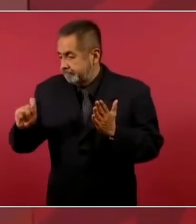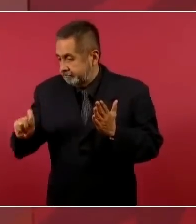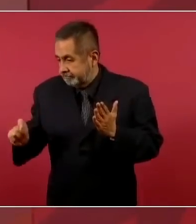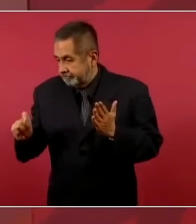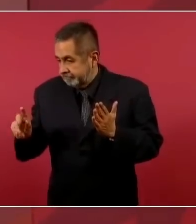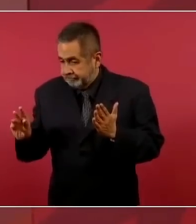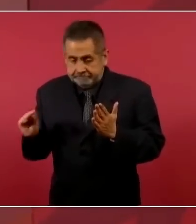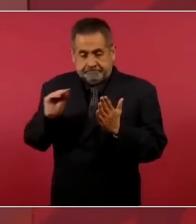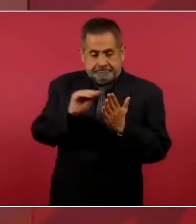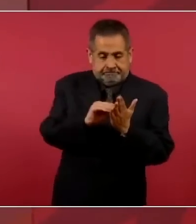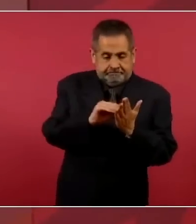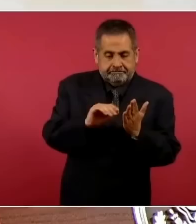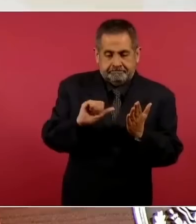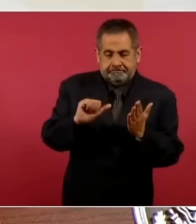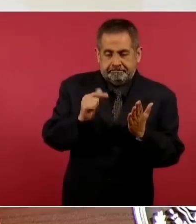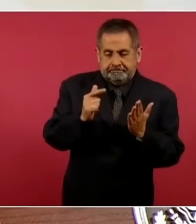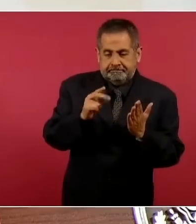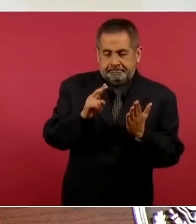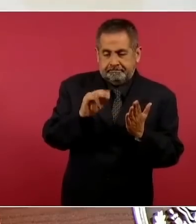Aguilar.